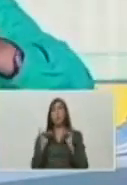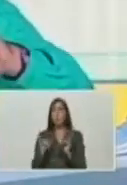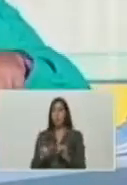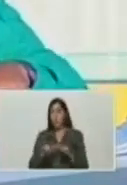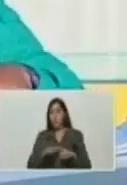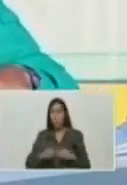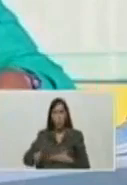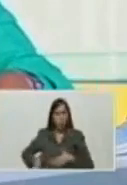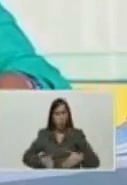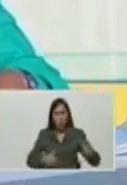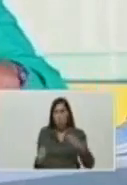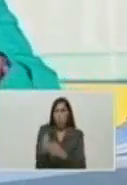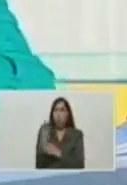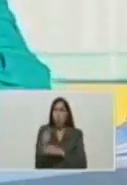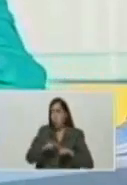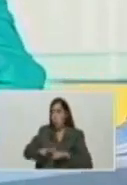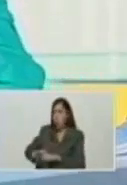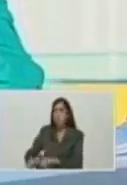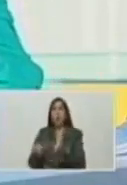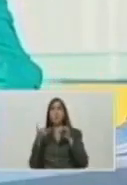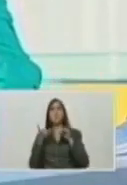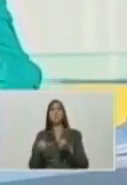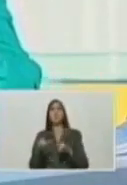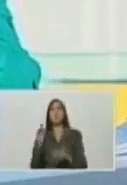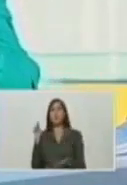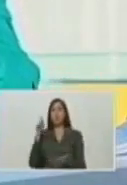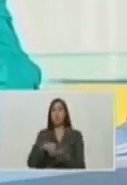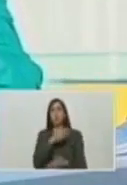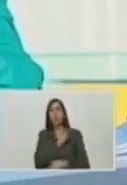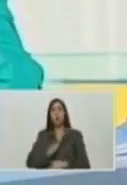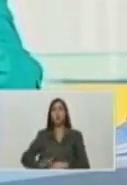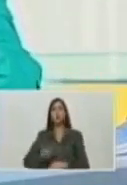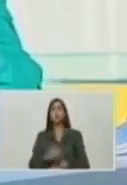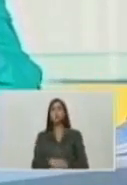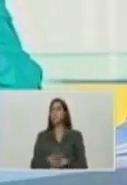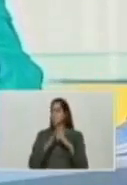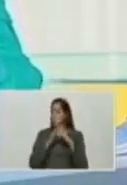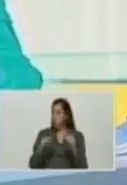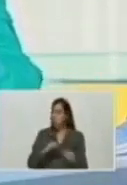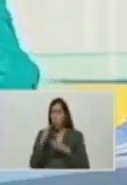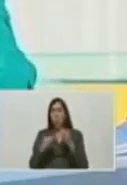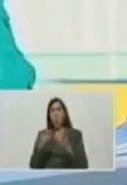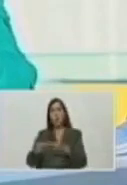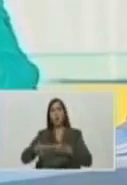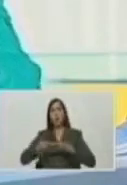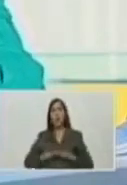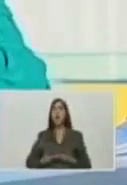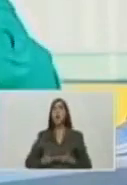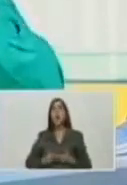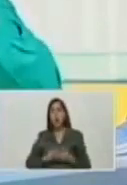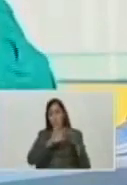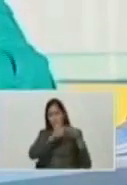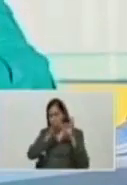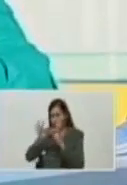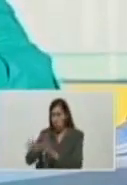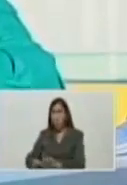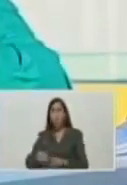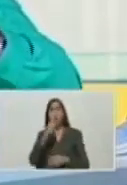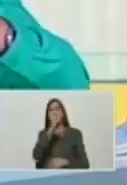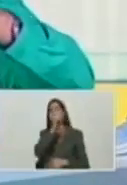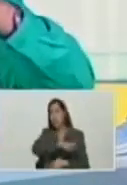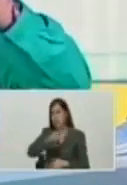pasillo del Palacio de Miraflores. ¿Cómo está? Todas las fotos y los regalos que me dieron los campeones olímpicos, los